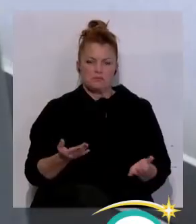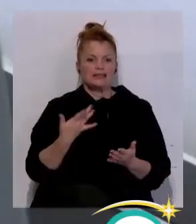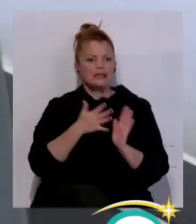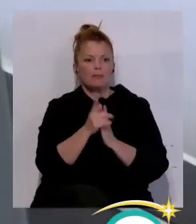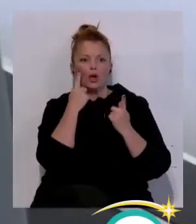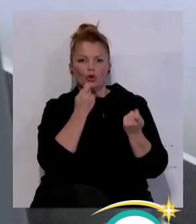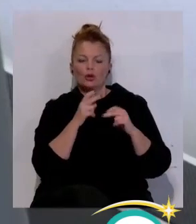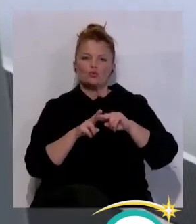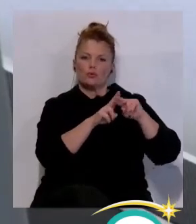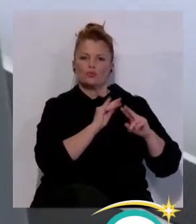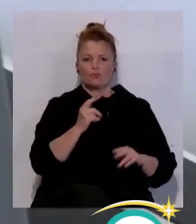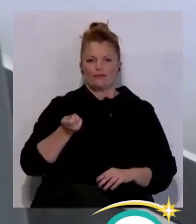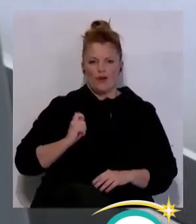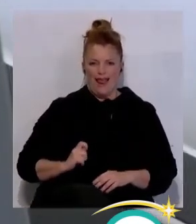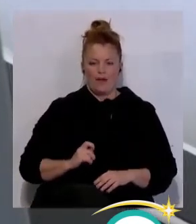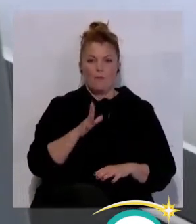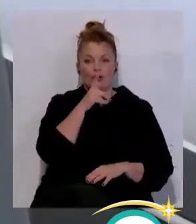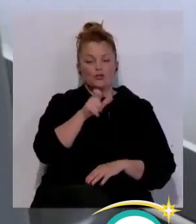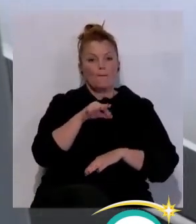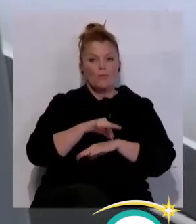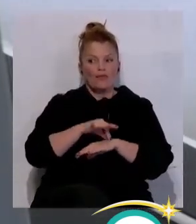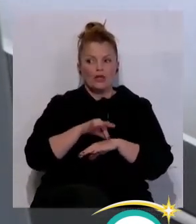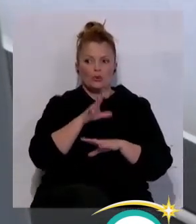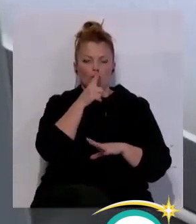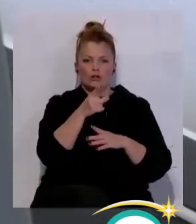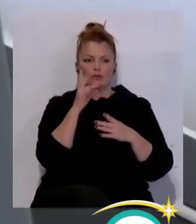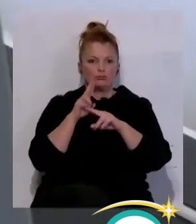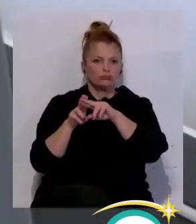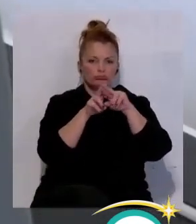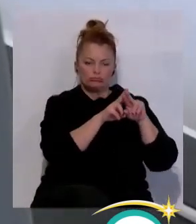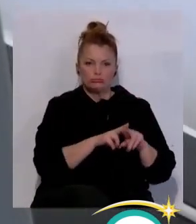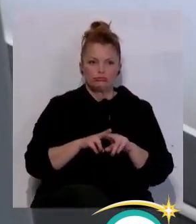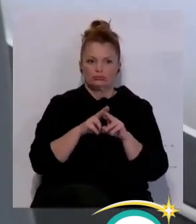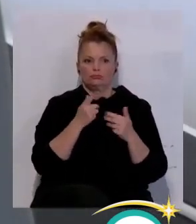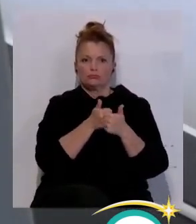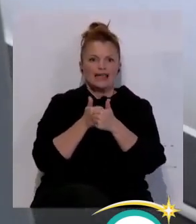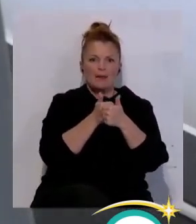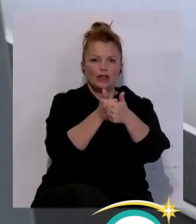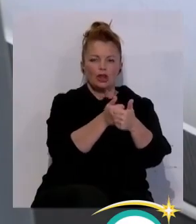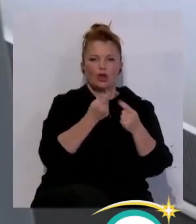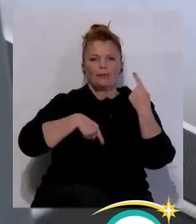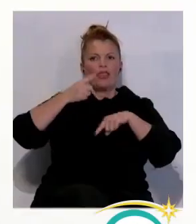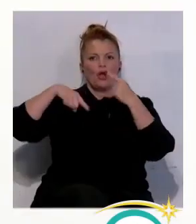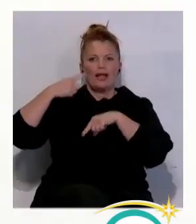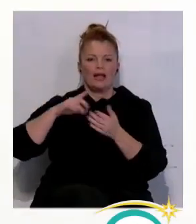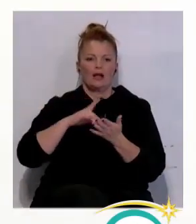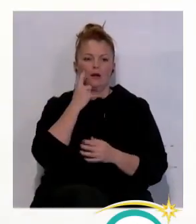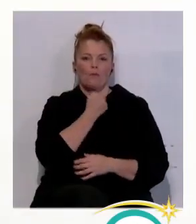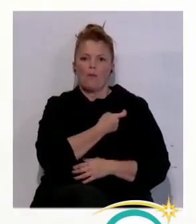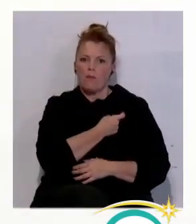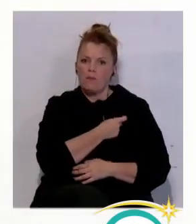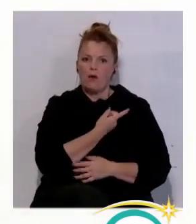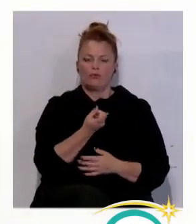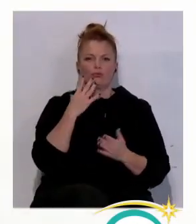y supervisado por los profesionales. Por eso el paciente está monitorizado, por eso se le revisa de manera periódica las constantes, vigilamos todos